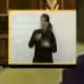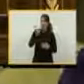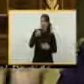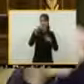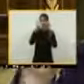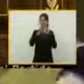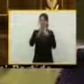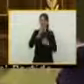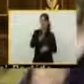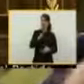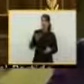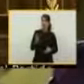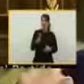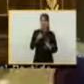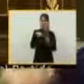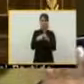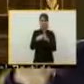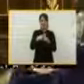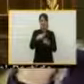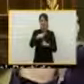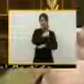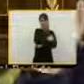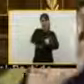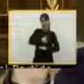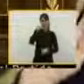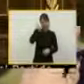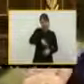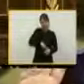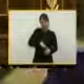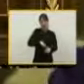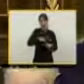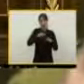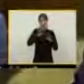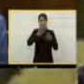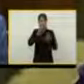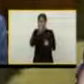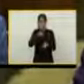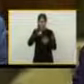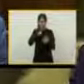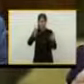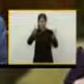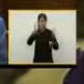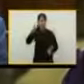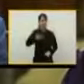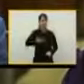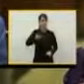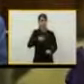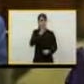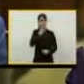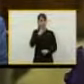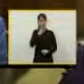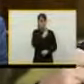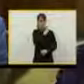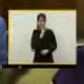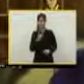pon de acordo e non cumpre responsabelmente, moi responsabelmente, con ceder a través da abstención os